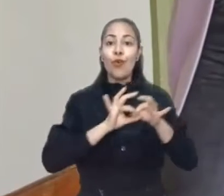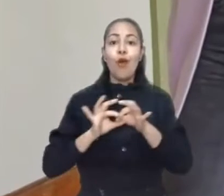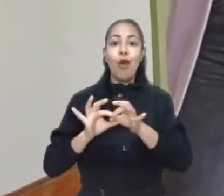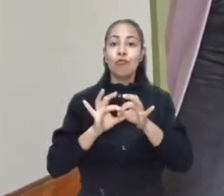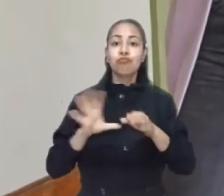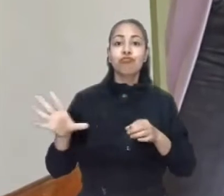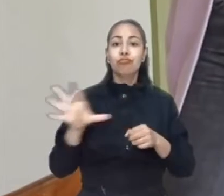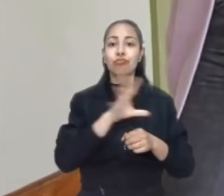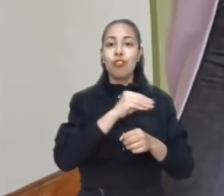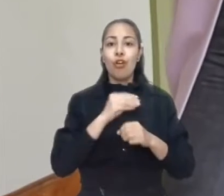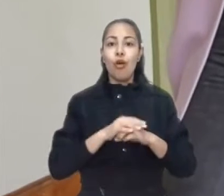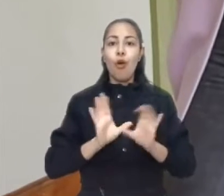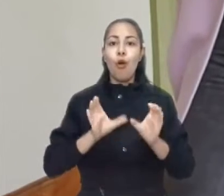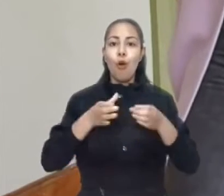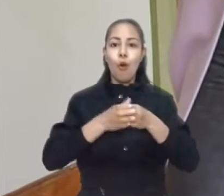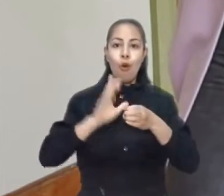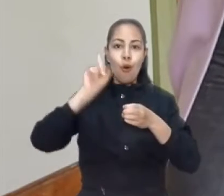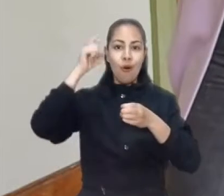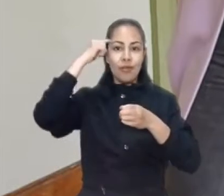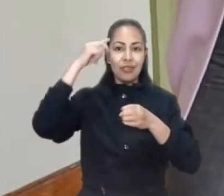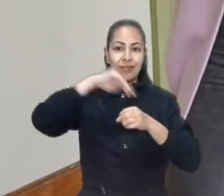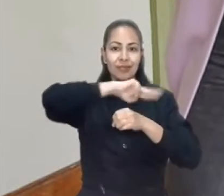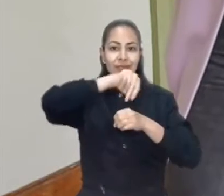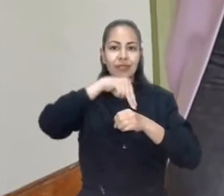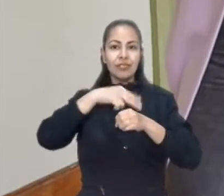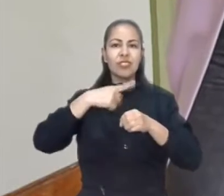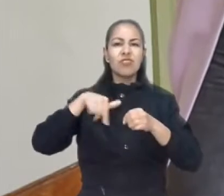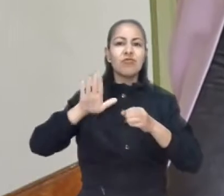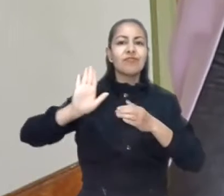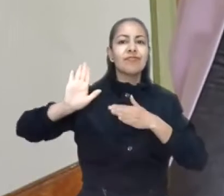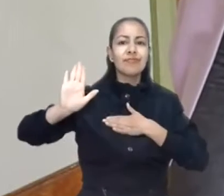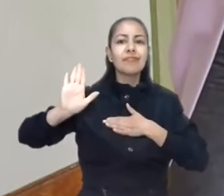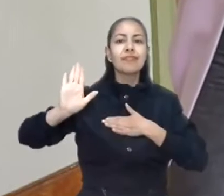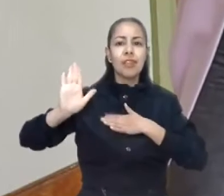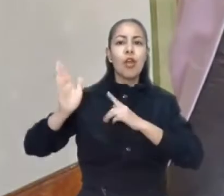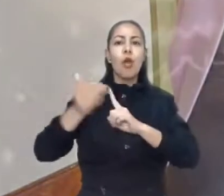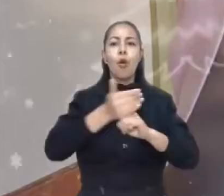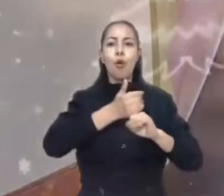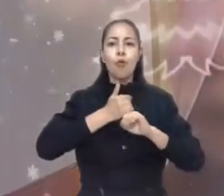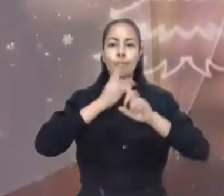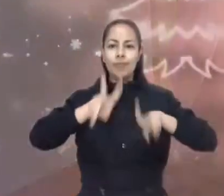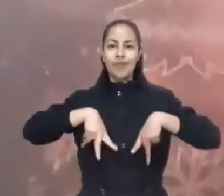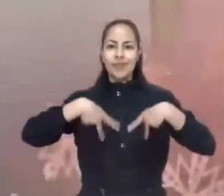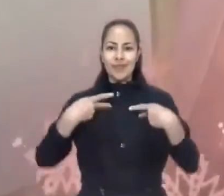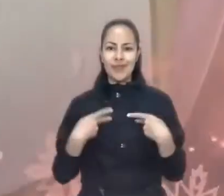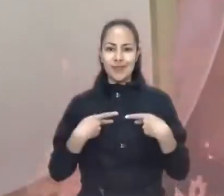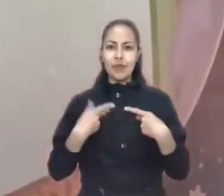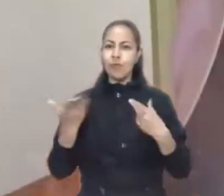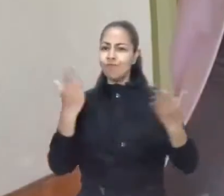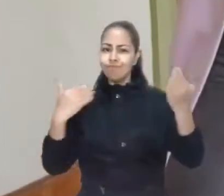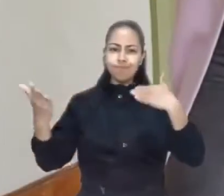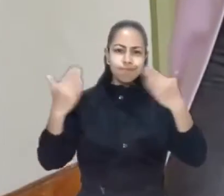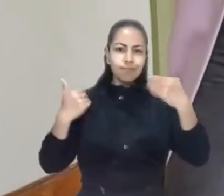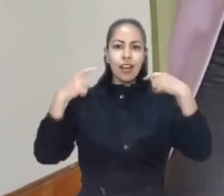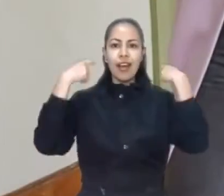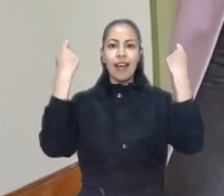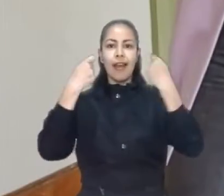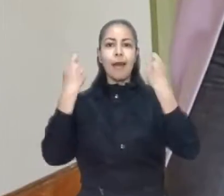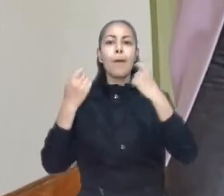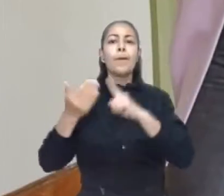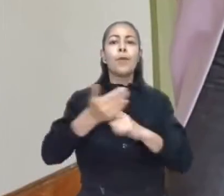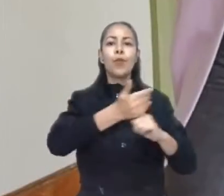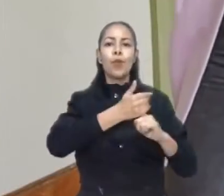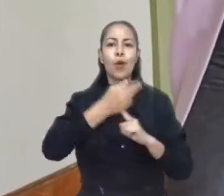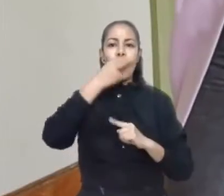Unidos a una sola voz, el equipo de la Gobernación de Nariño nos comprometemos a ser guardianes de la vida. Únete a esta campaña por